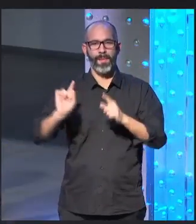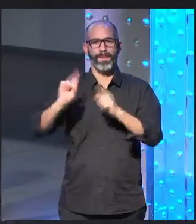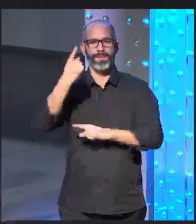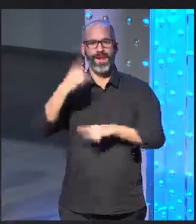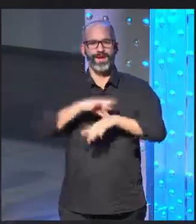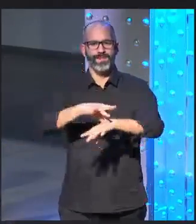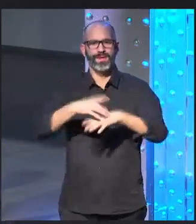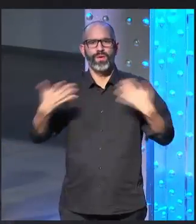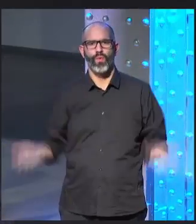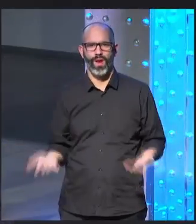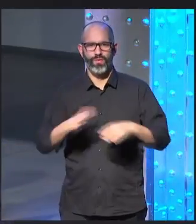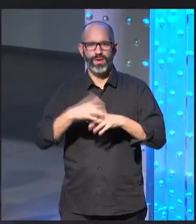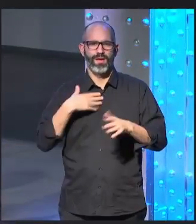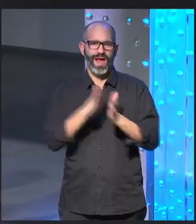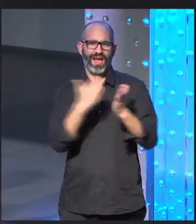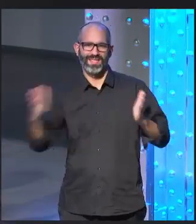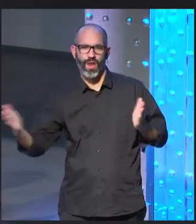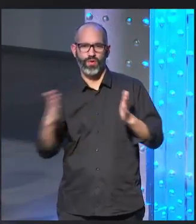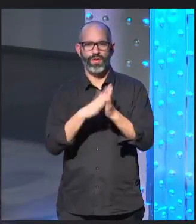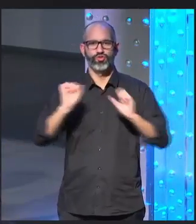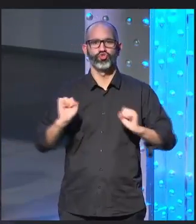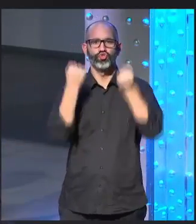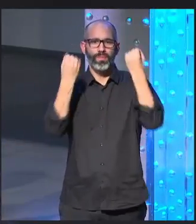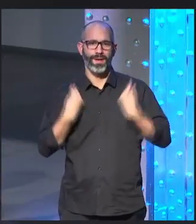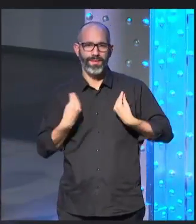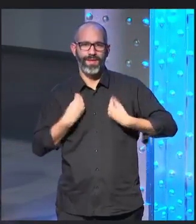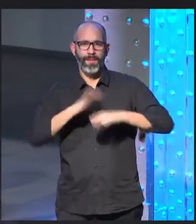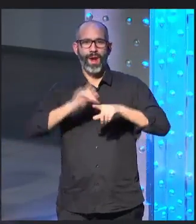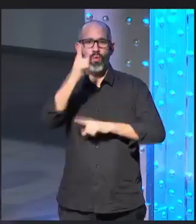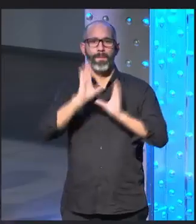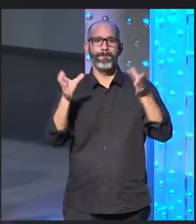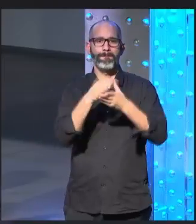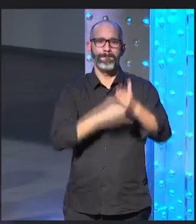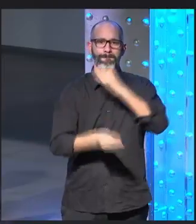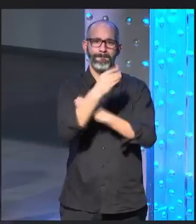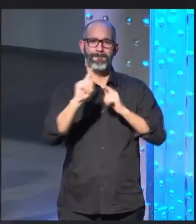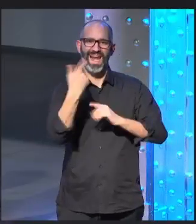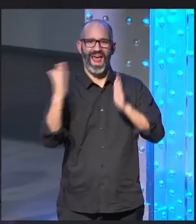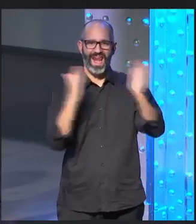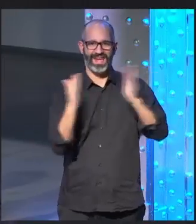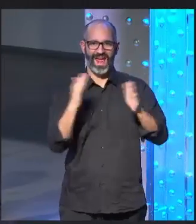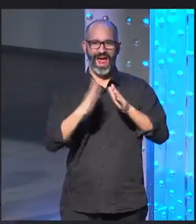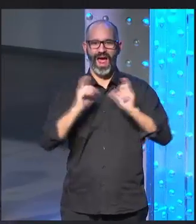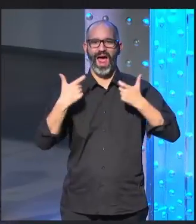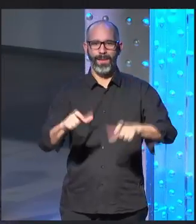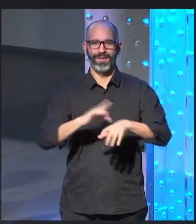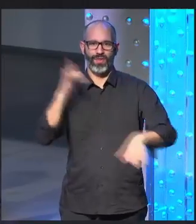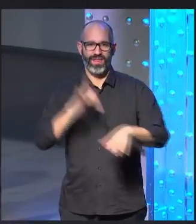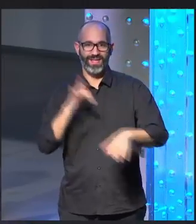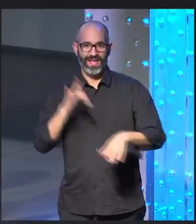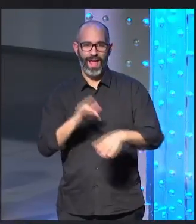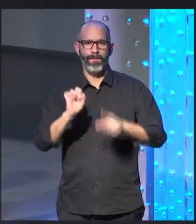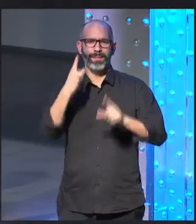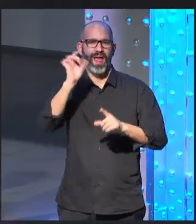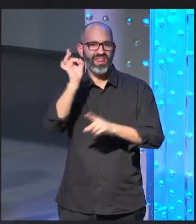ellas sería, son como una especie de un catálogo de supervivencia para un millennial emprendedor en el ámbito digital. La primera de ellas serían: